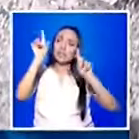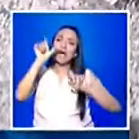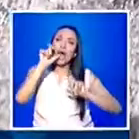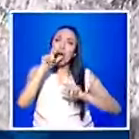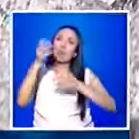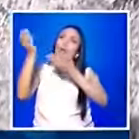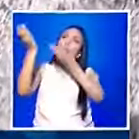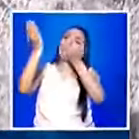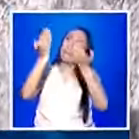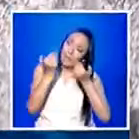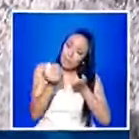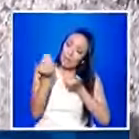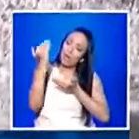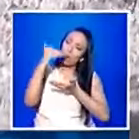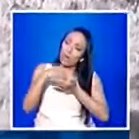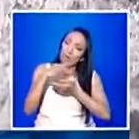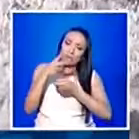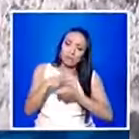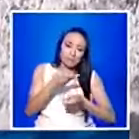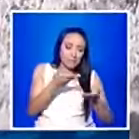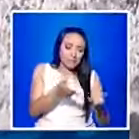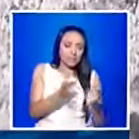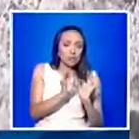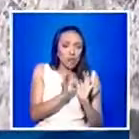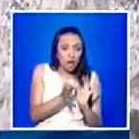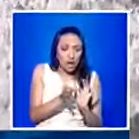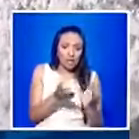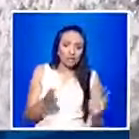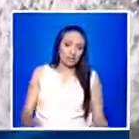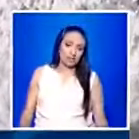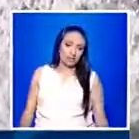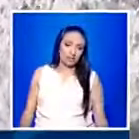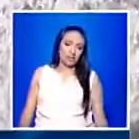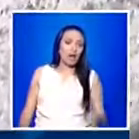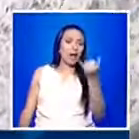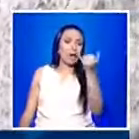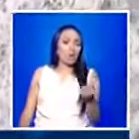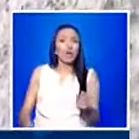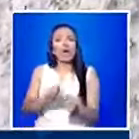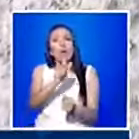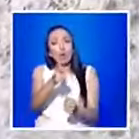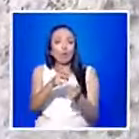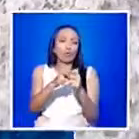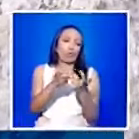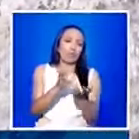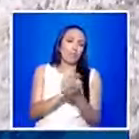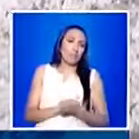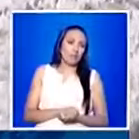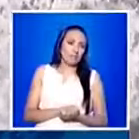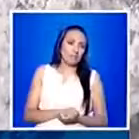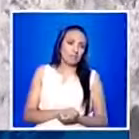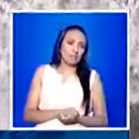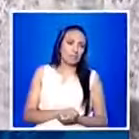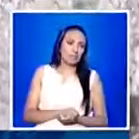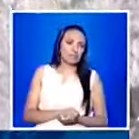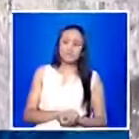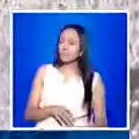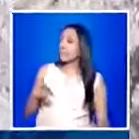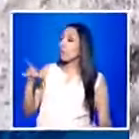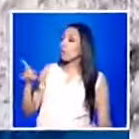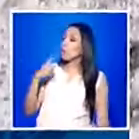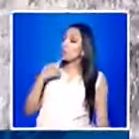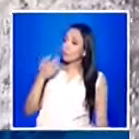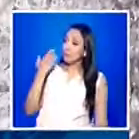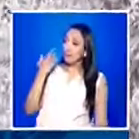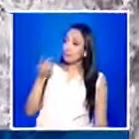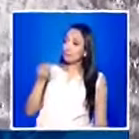que nos venga a sanear este otro problema que tenemos. Gracias, mi vecina. Vecina, usted me decía que, si bien es